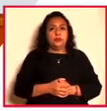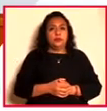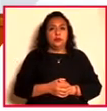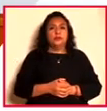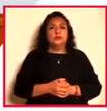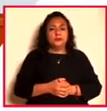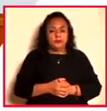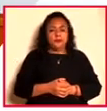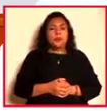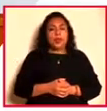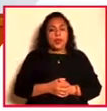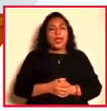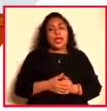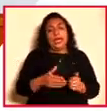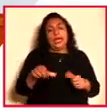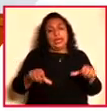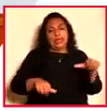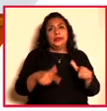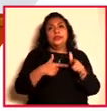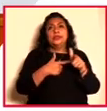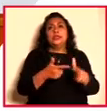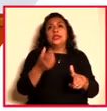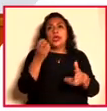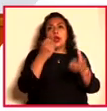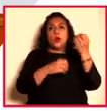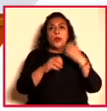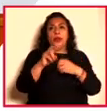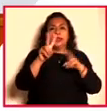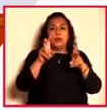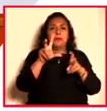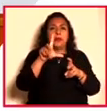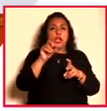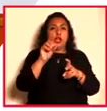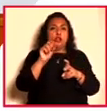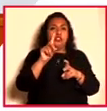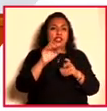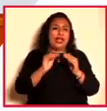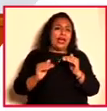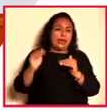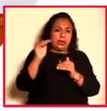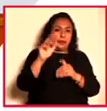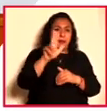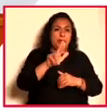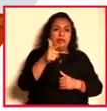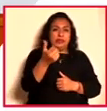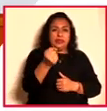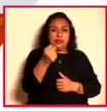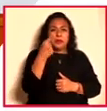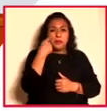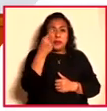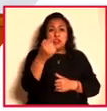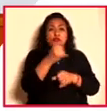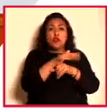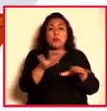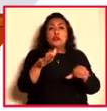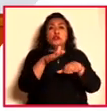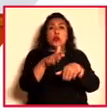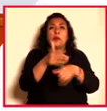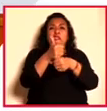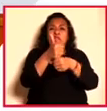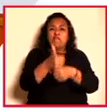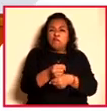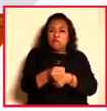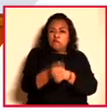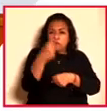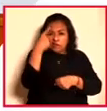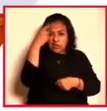jornada continúa con la obra Los de Arriba, que se presenta el martes 7 de septiembre y muestra los datos de tortura psicológica practicada por parte